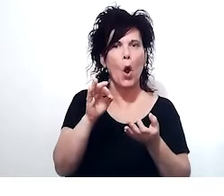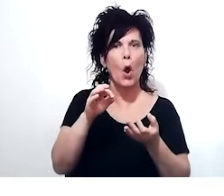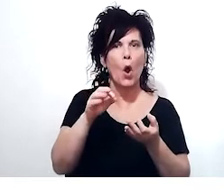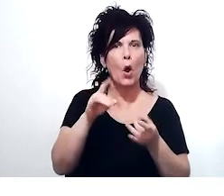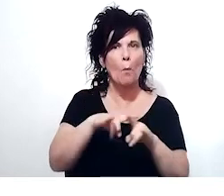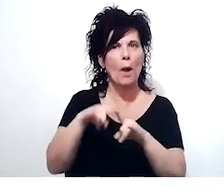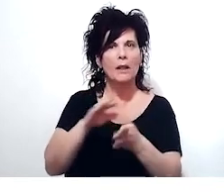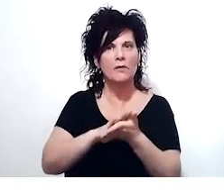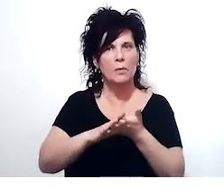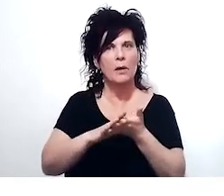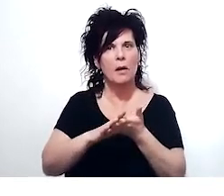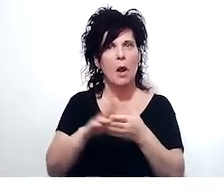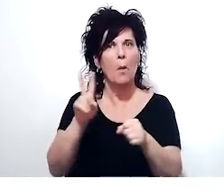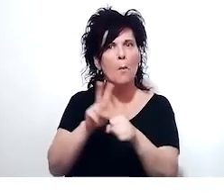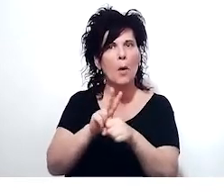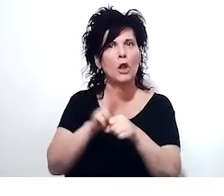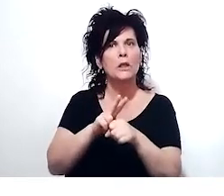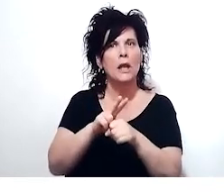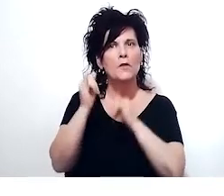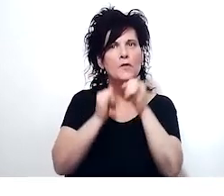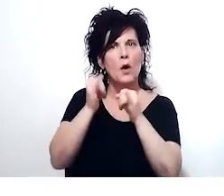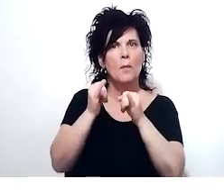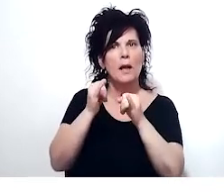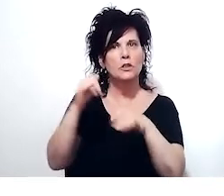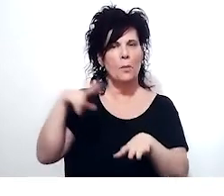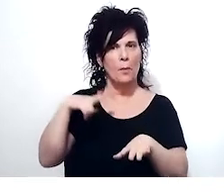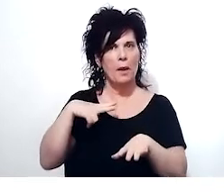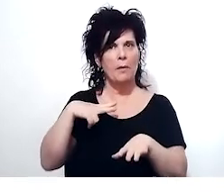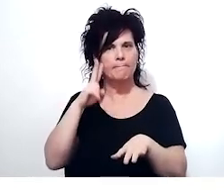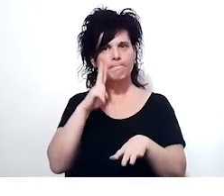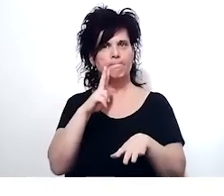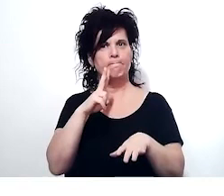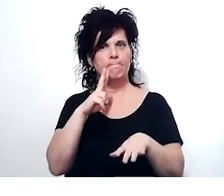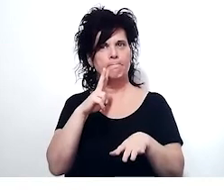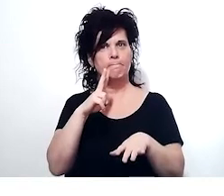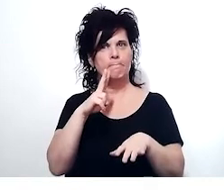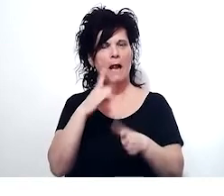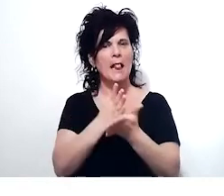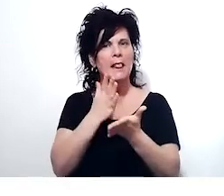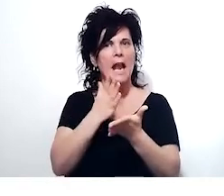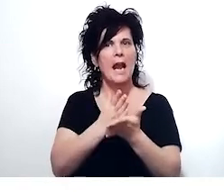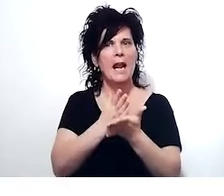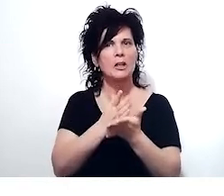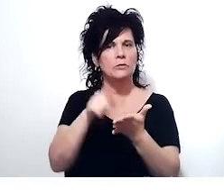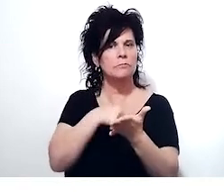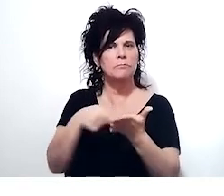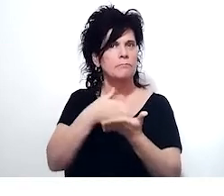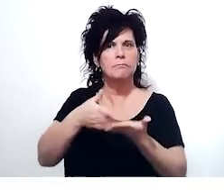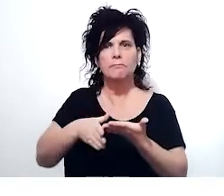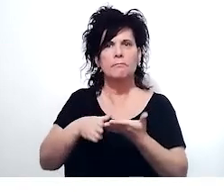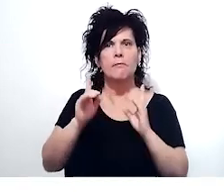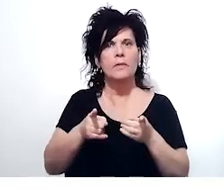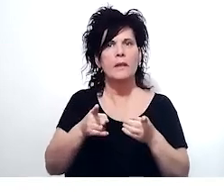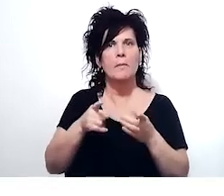nuevas, protegen la seguridad de la información, están contemplando el derecho al borrado y la portabilidad de